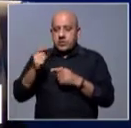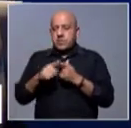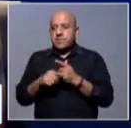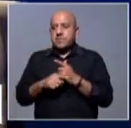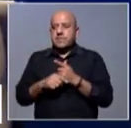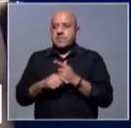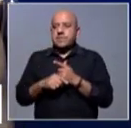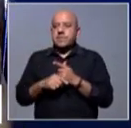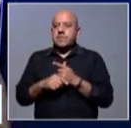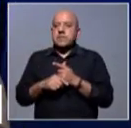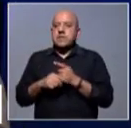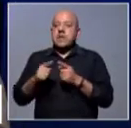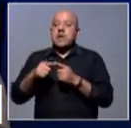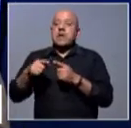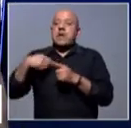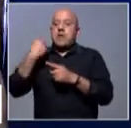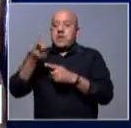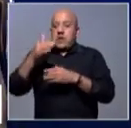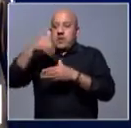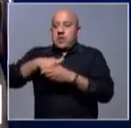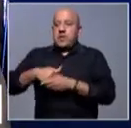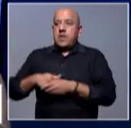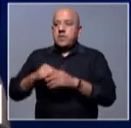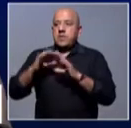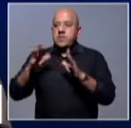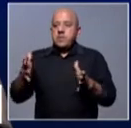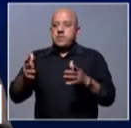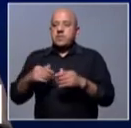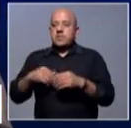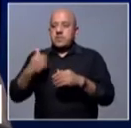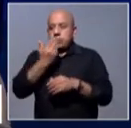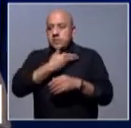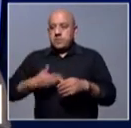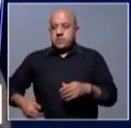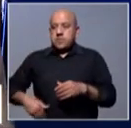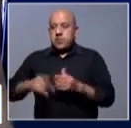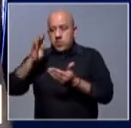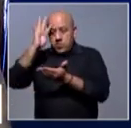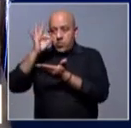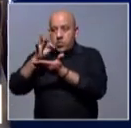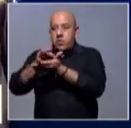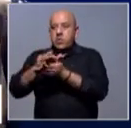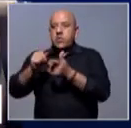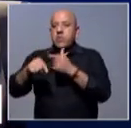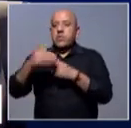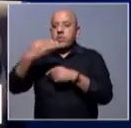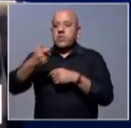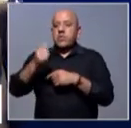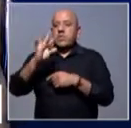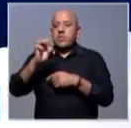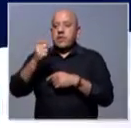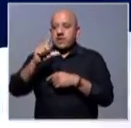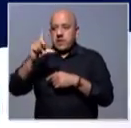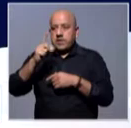a la elección siguiente por el lema partido por el gobierno del pueblo también con el liderazgo de batalla